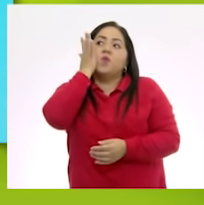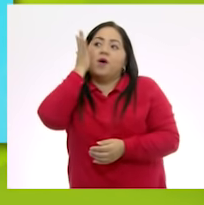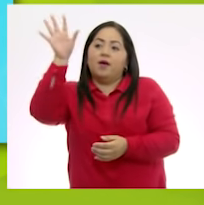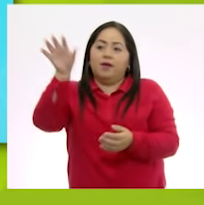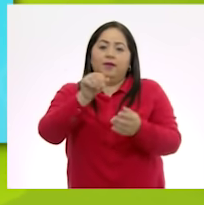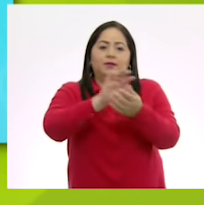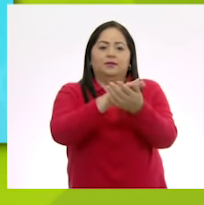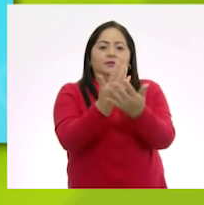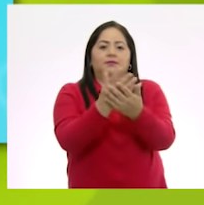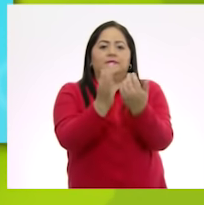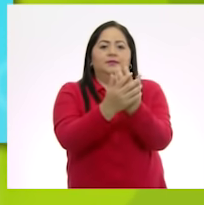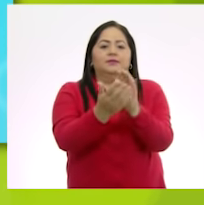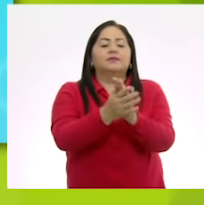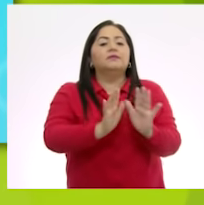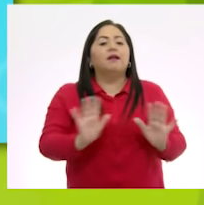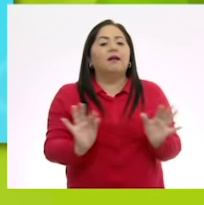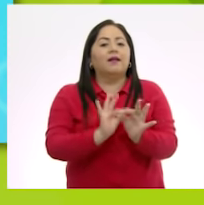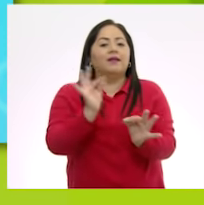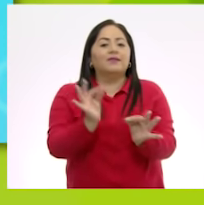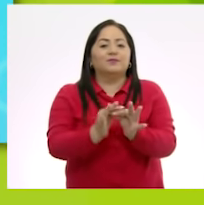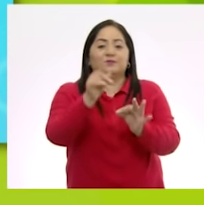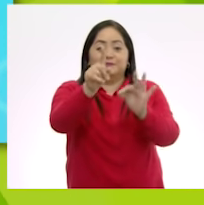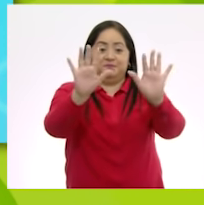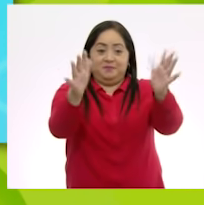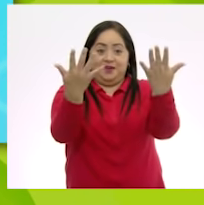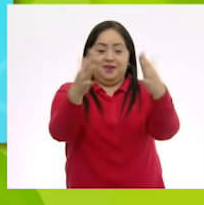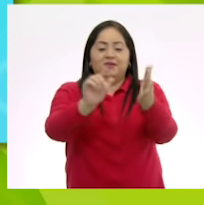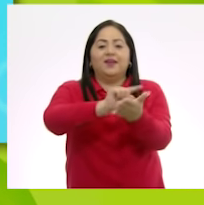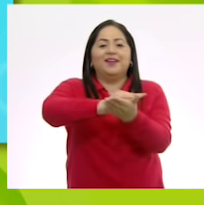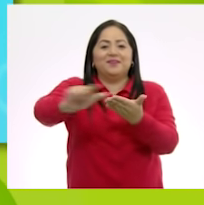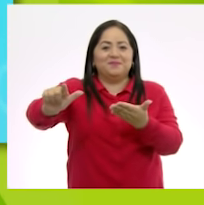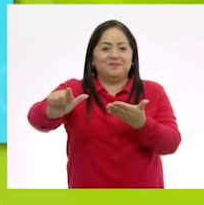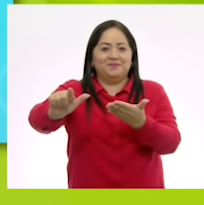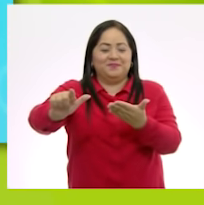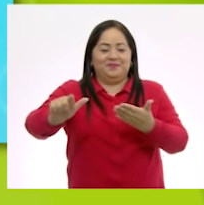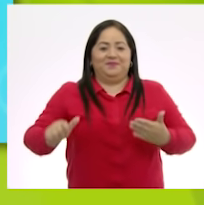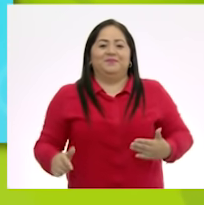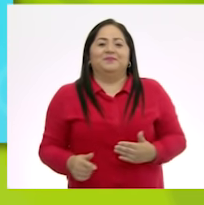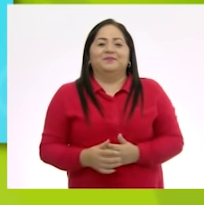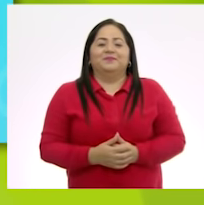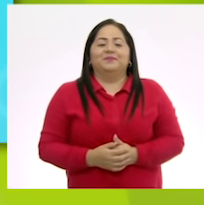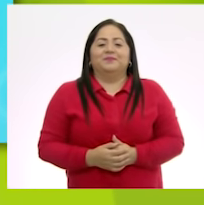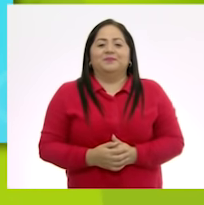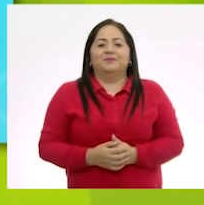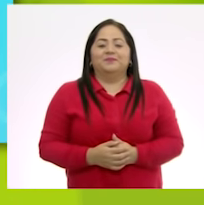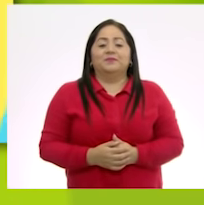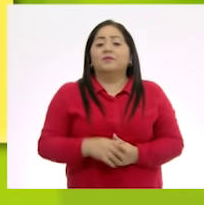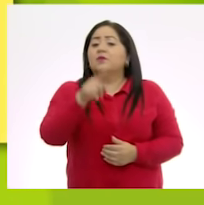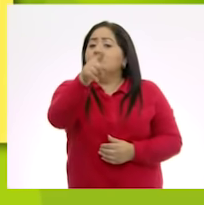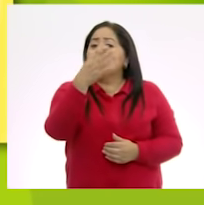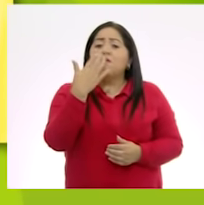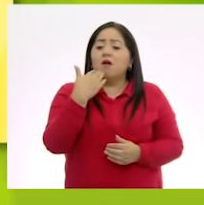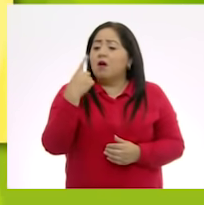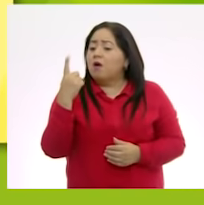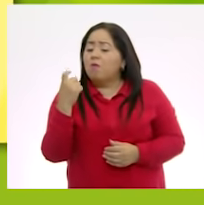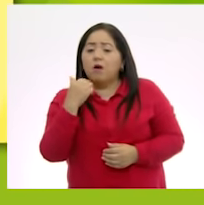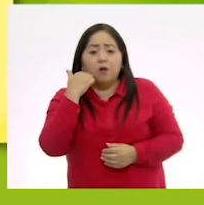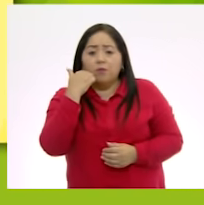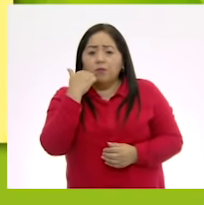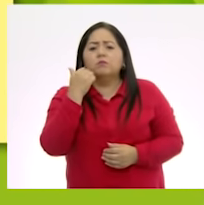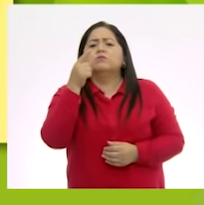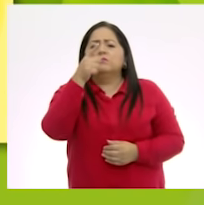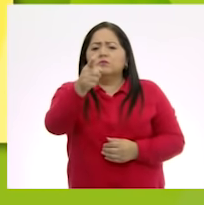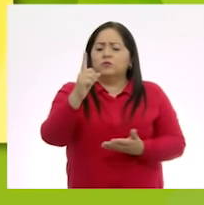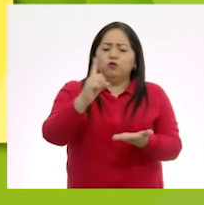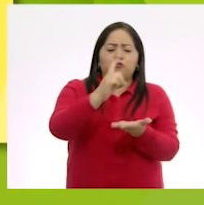Sécalas con una toalla. ¡Y listo! ¡Tus manos están limpias! Si no tienes agua y jabón,